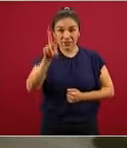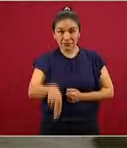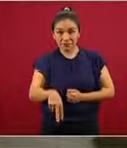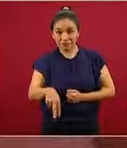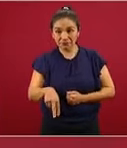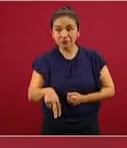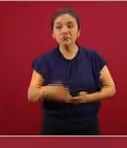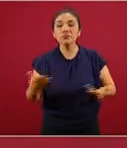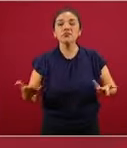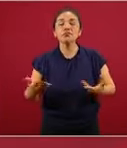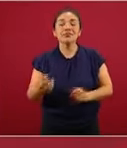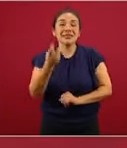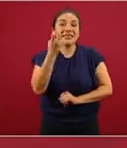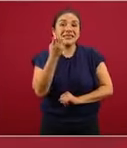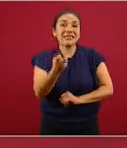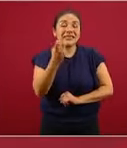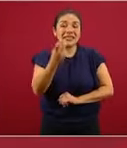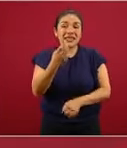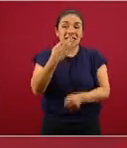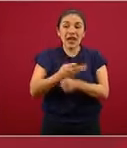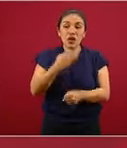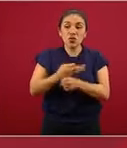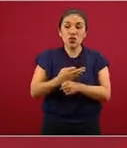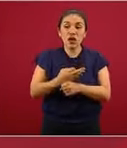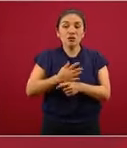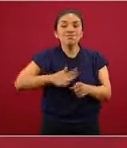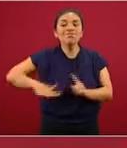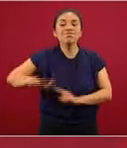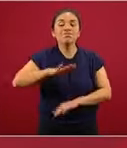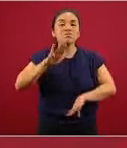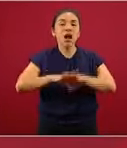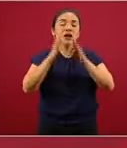Efectivamente, ese es un